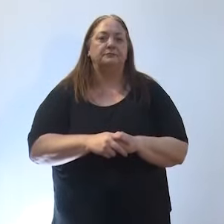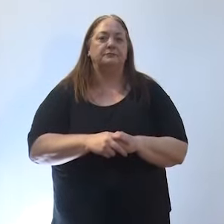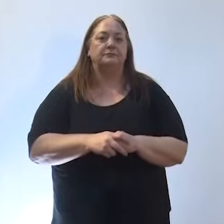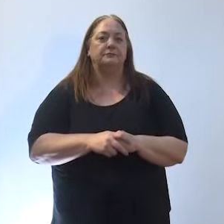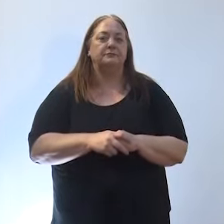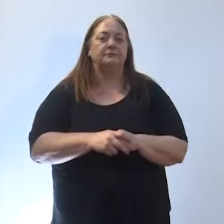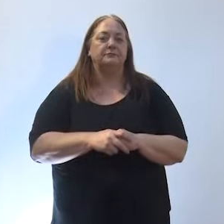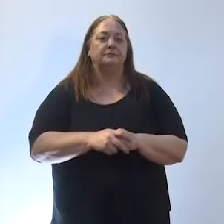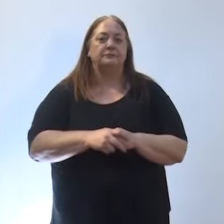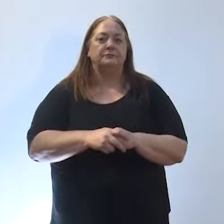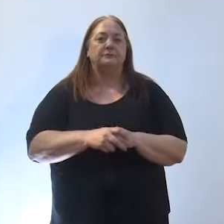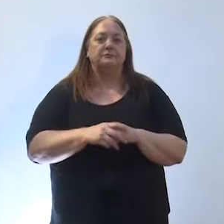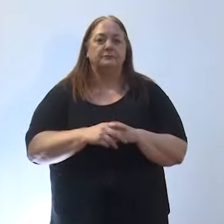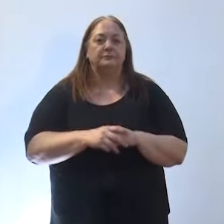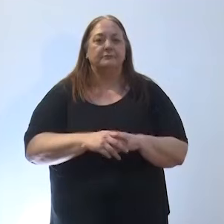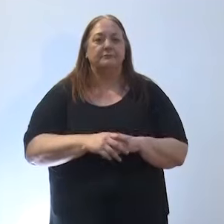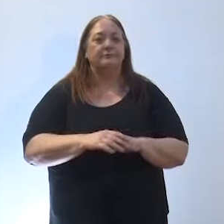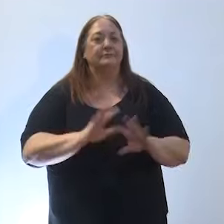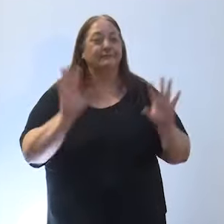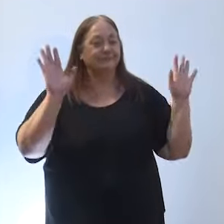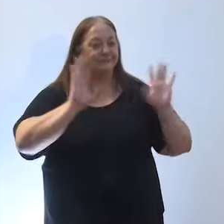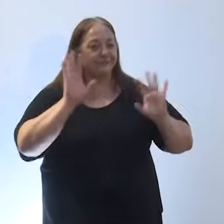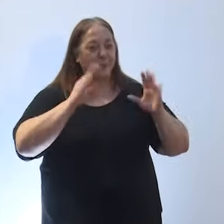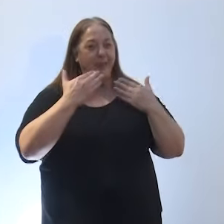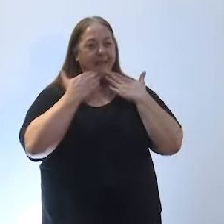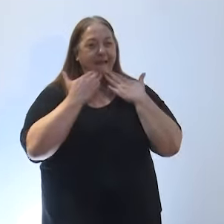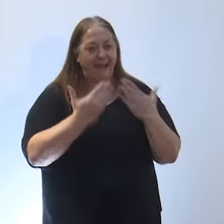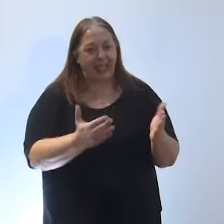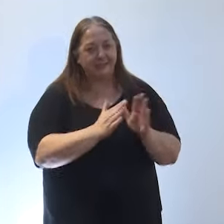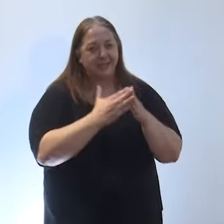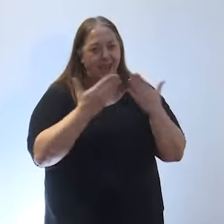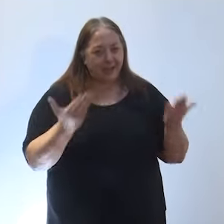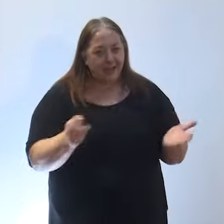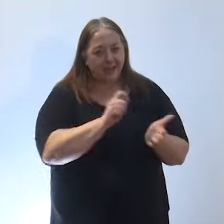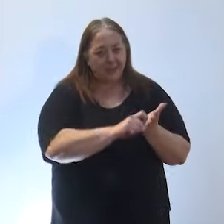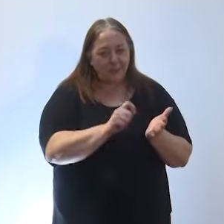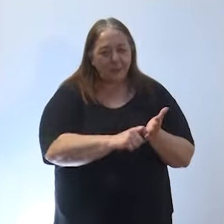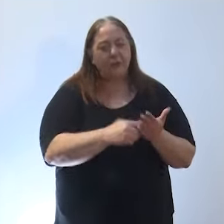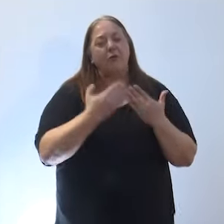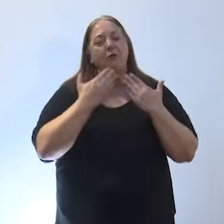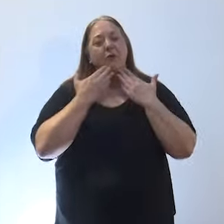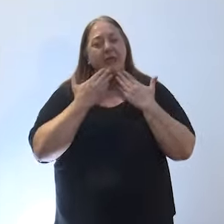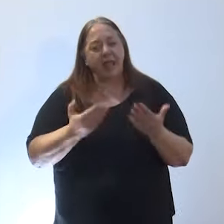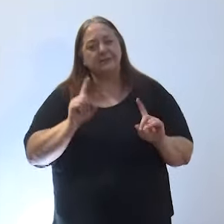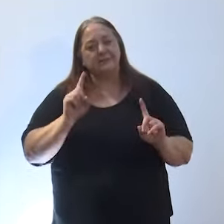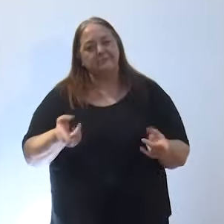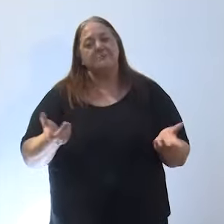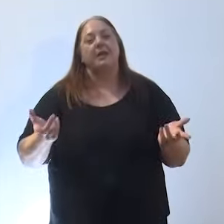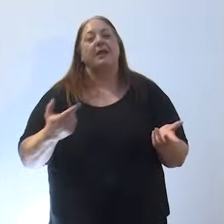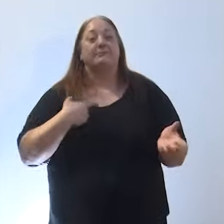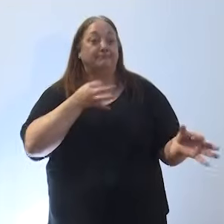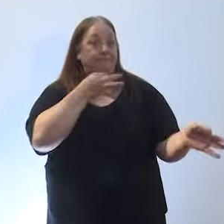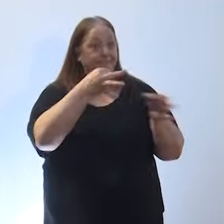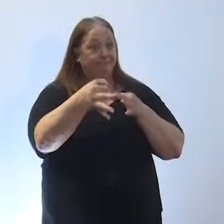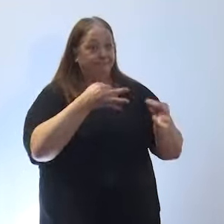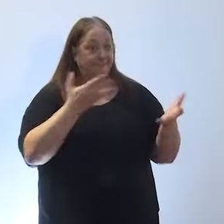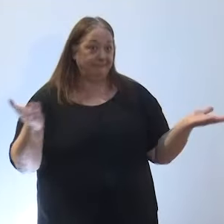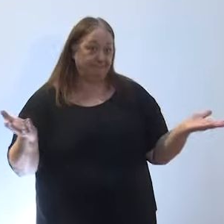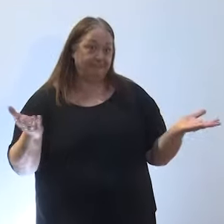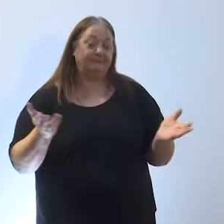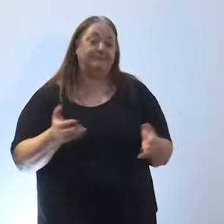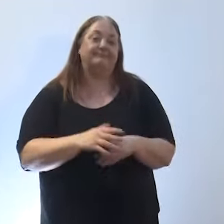peronismo Hola Gracias por el libro y por la posibilidad de de que dialoguemos no que no es algo